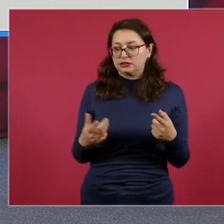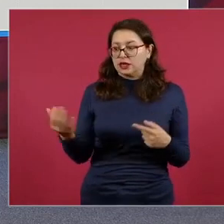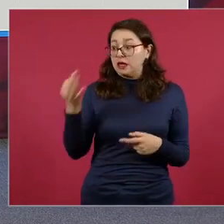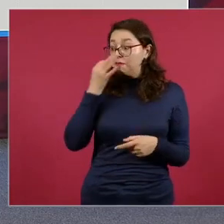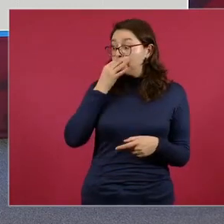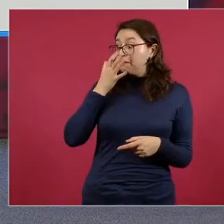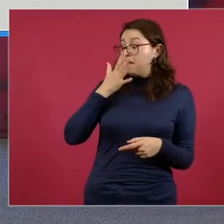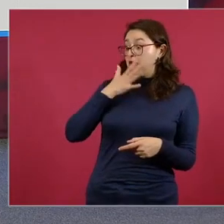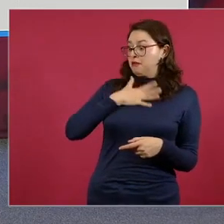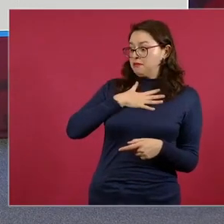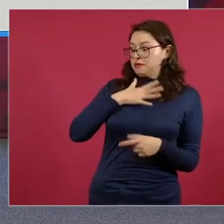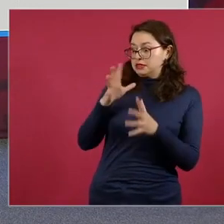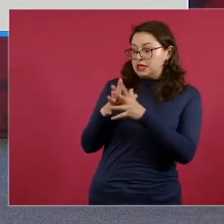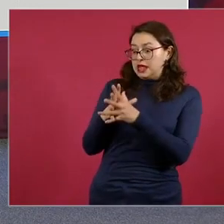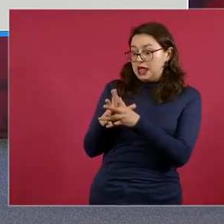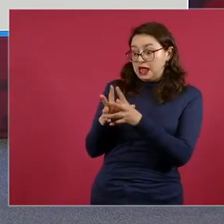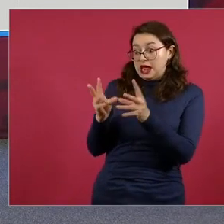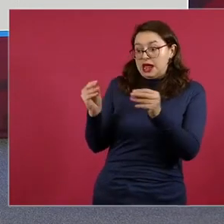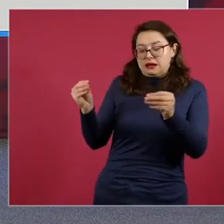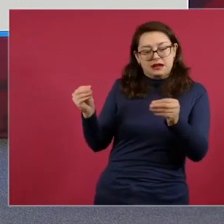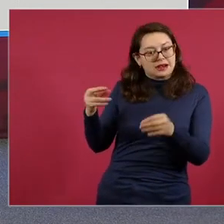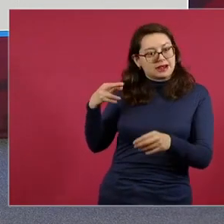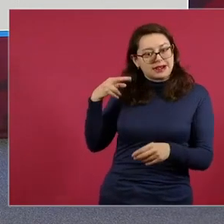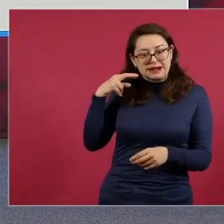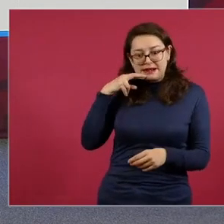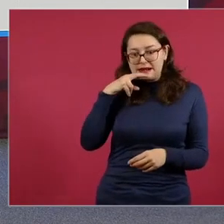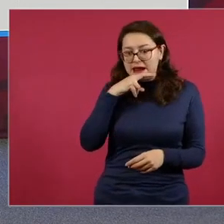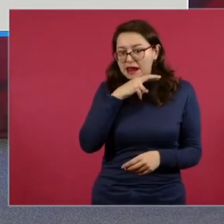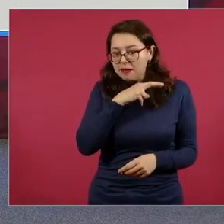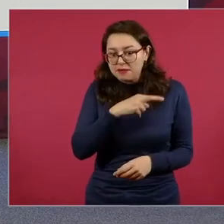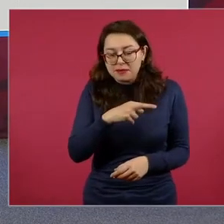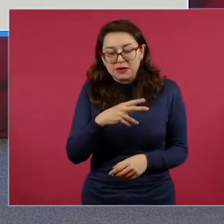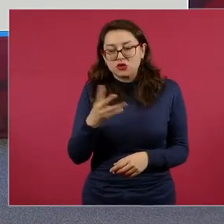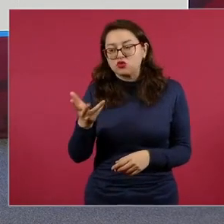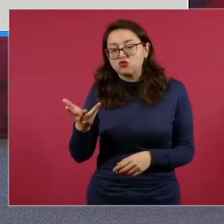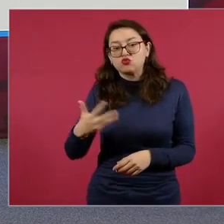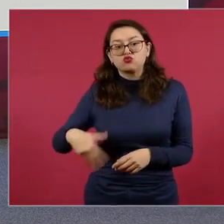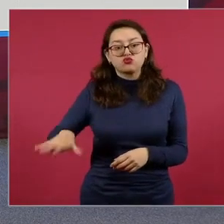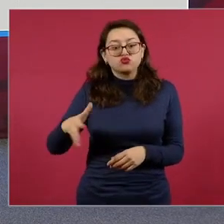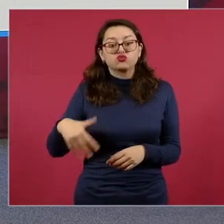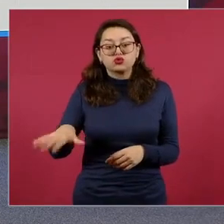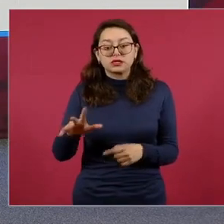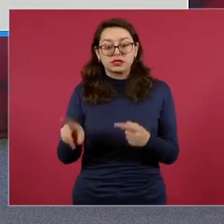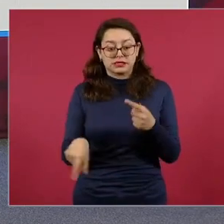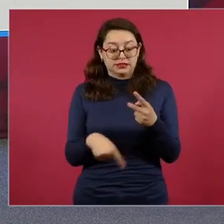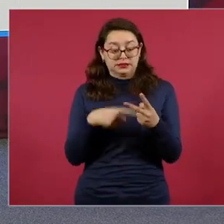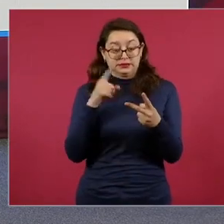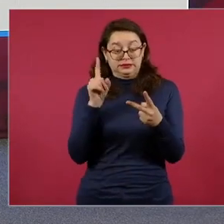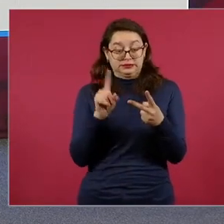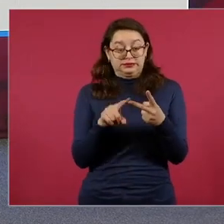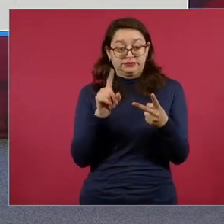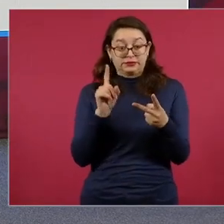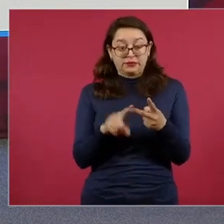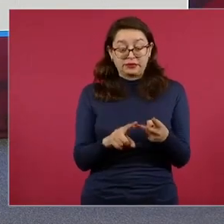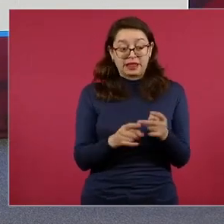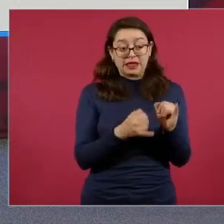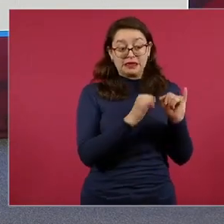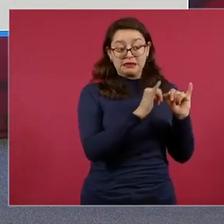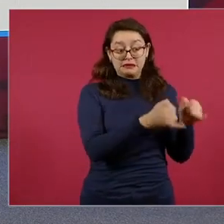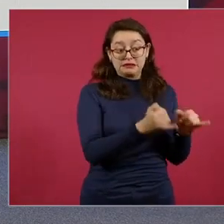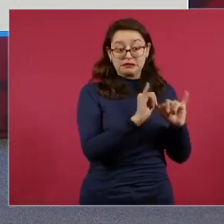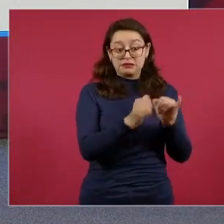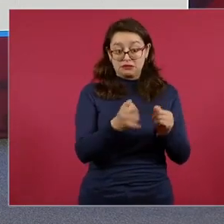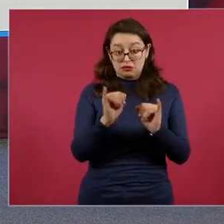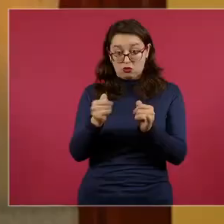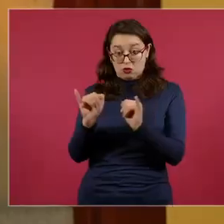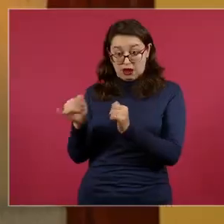el reporte, que consiste en seguir el rastro de forma rápida y eficaz. Está la búsqueda individualizada